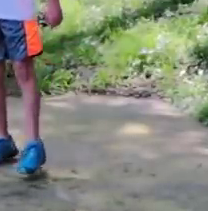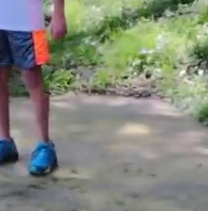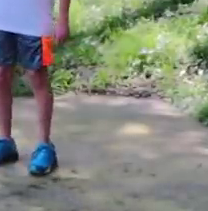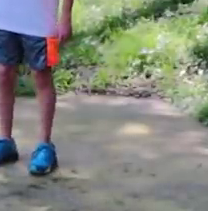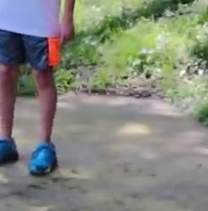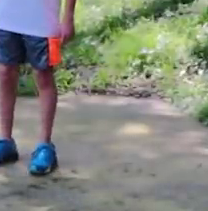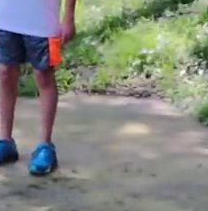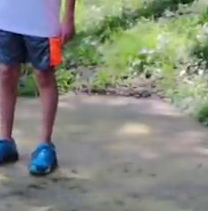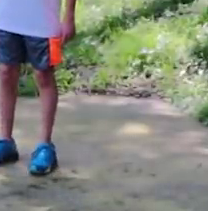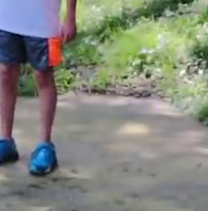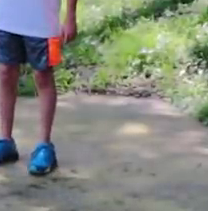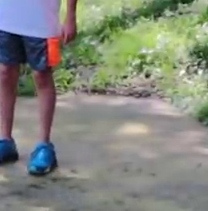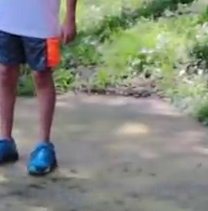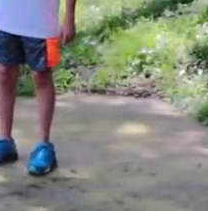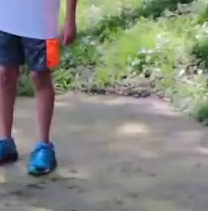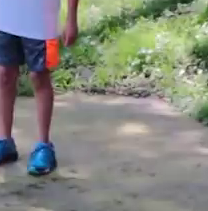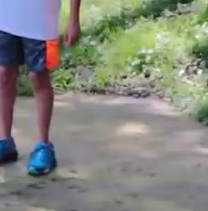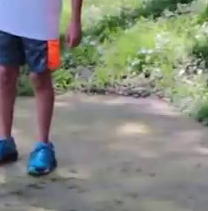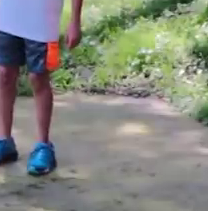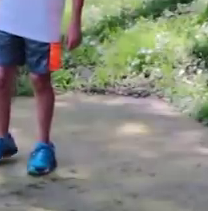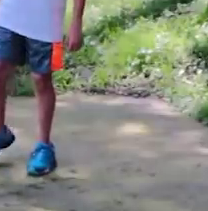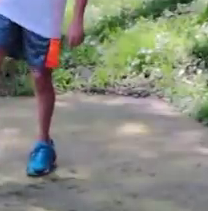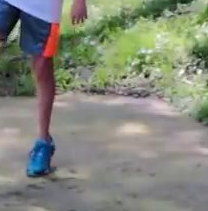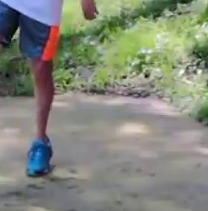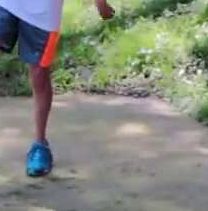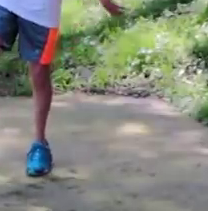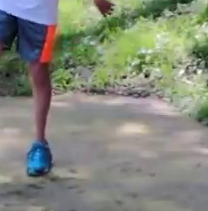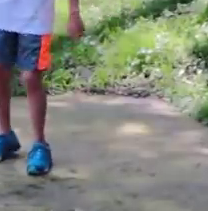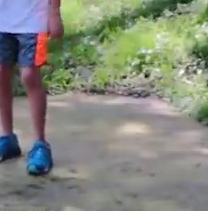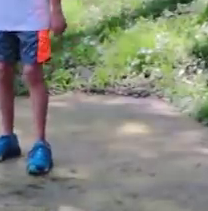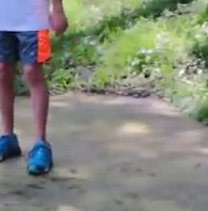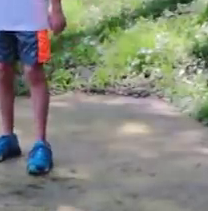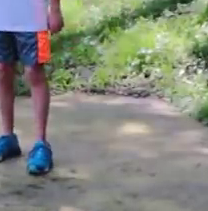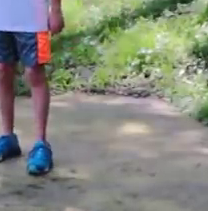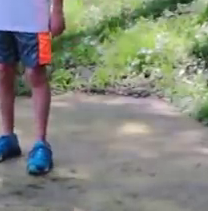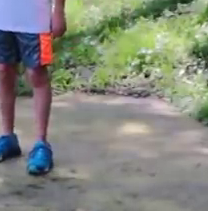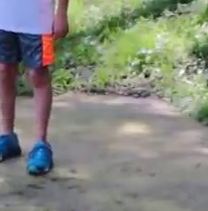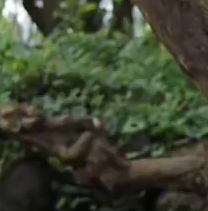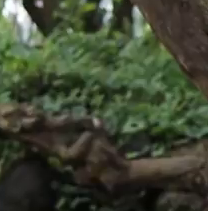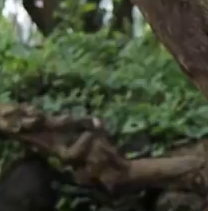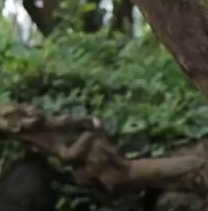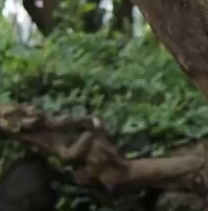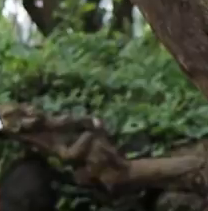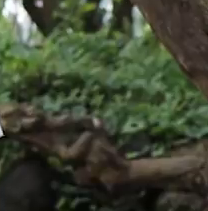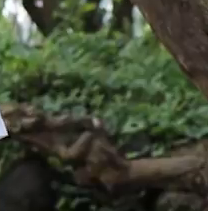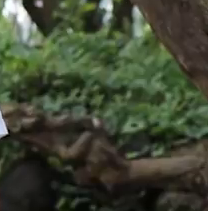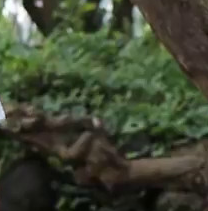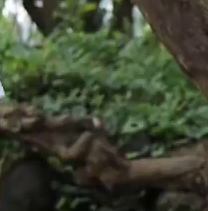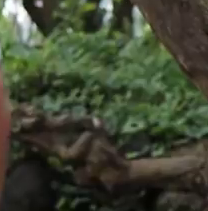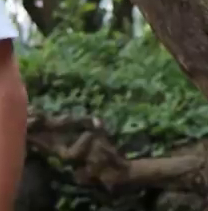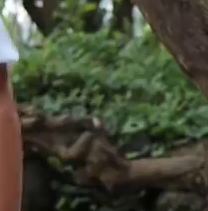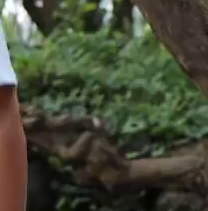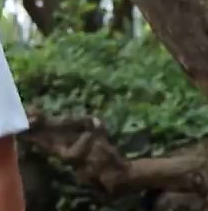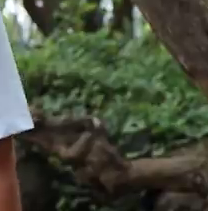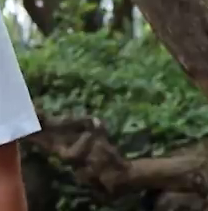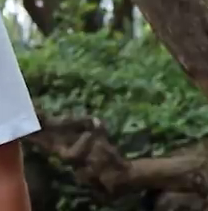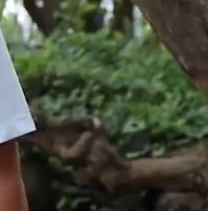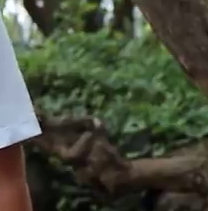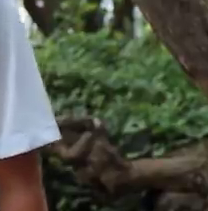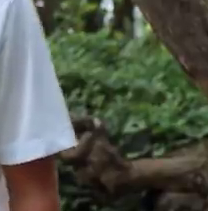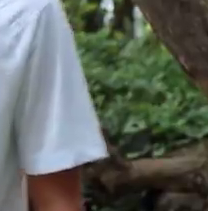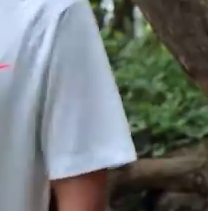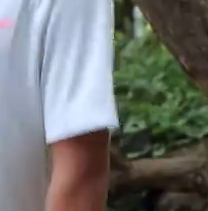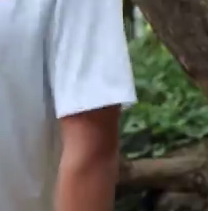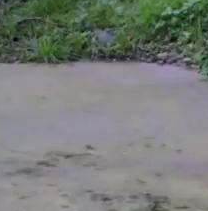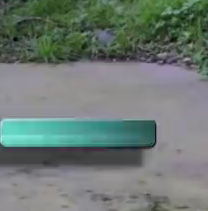pierna izquierda, elevamos el talón y separamos la pierna derecha. Muy bien, ¿ok? Bien, en este ejercicio trabajaremos